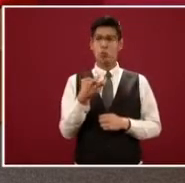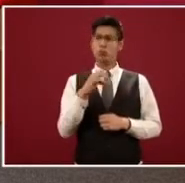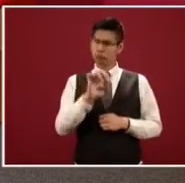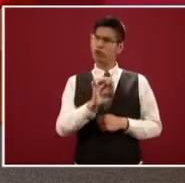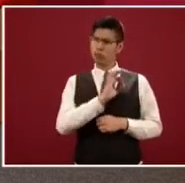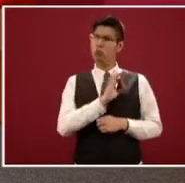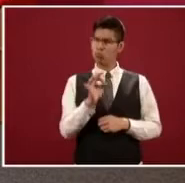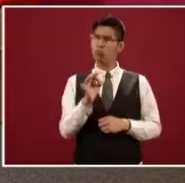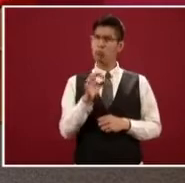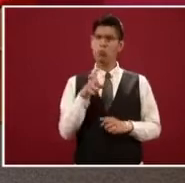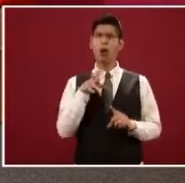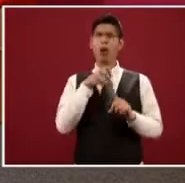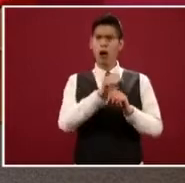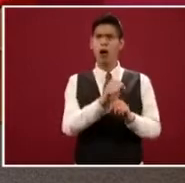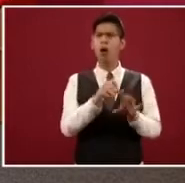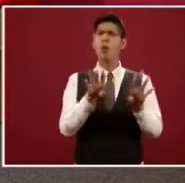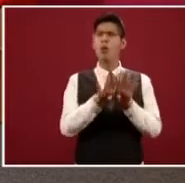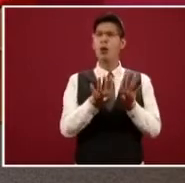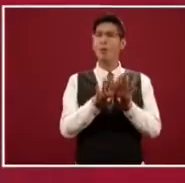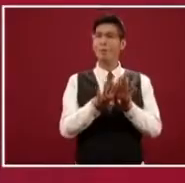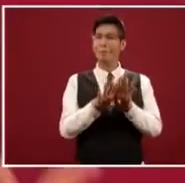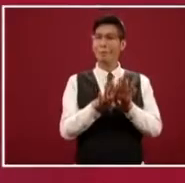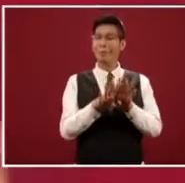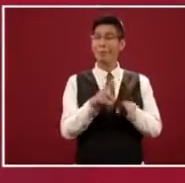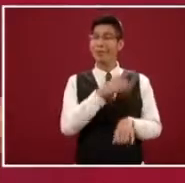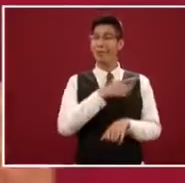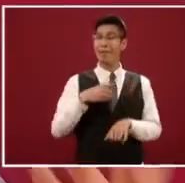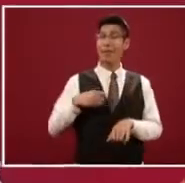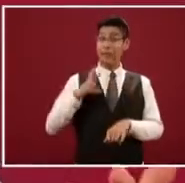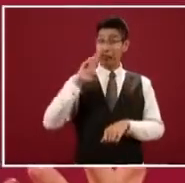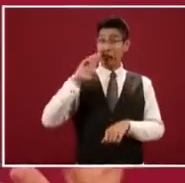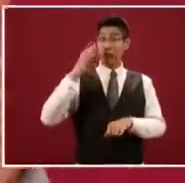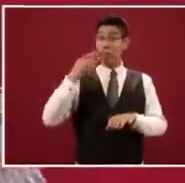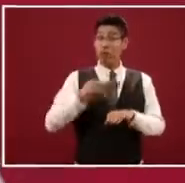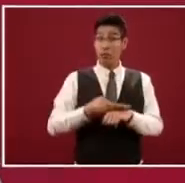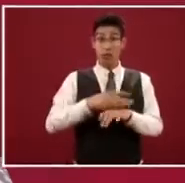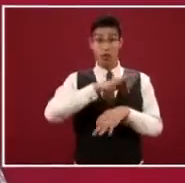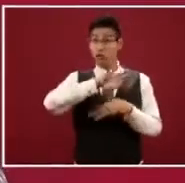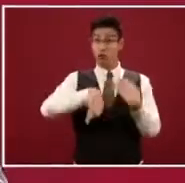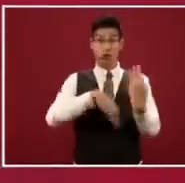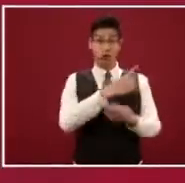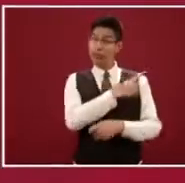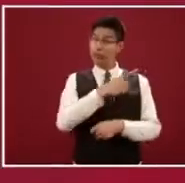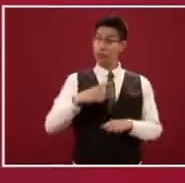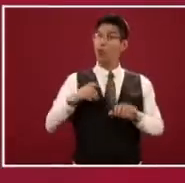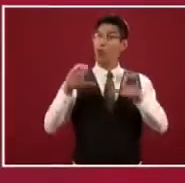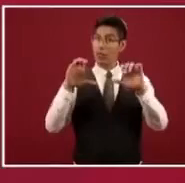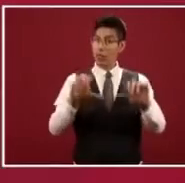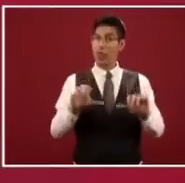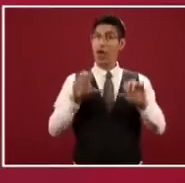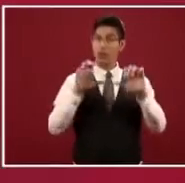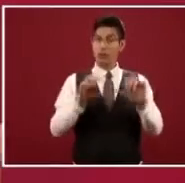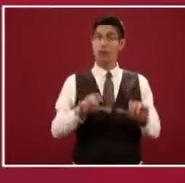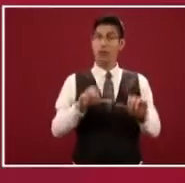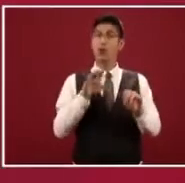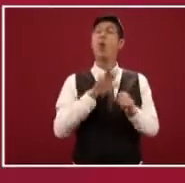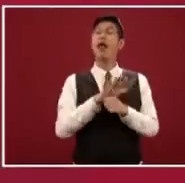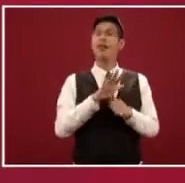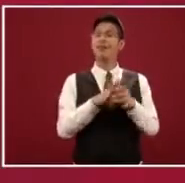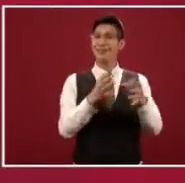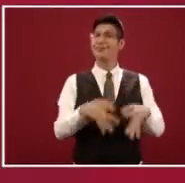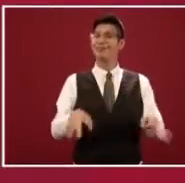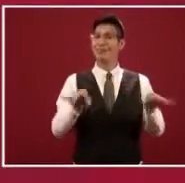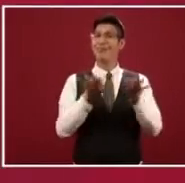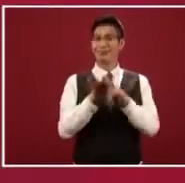lograrlo es con la conciencia que tengamos todas, todos en la población sobre la importancia de